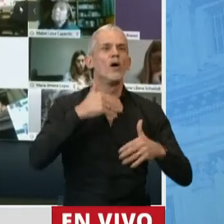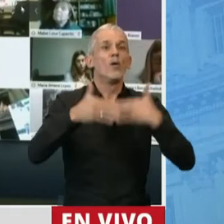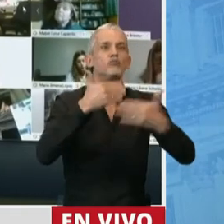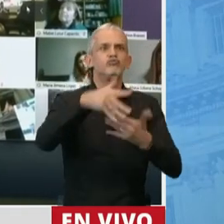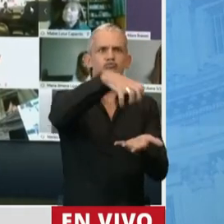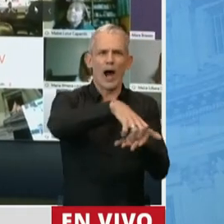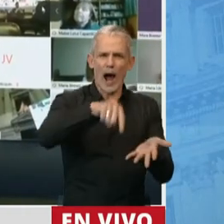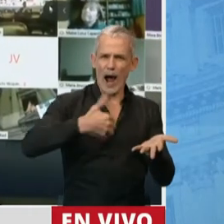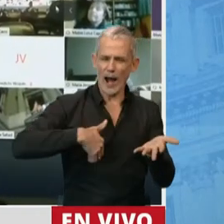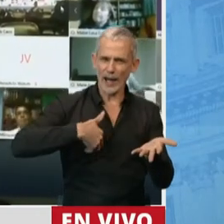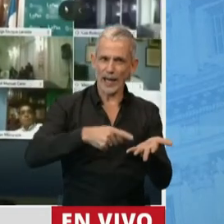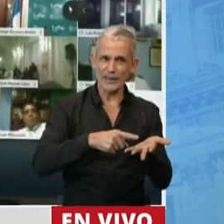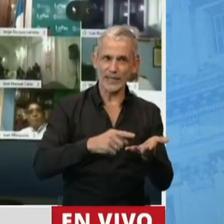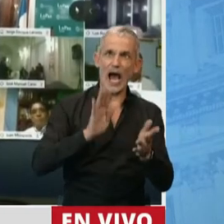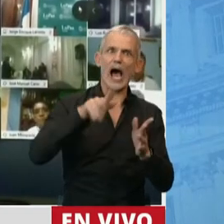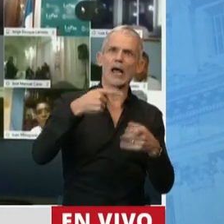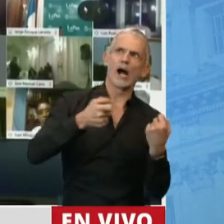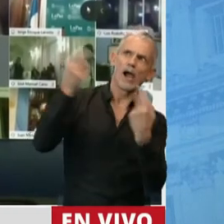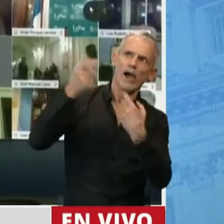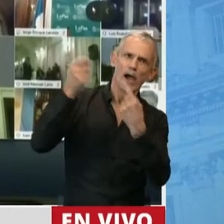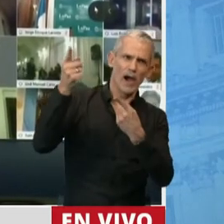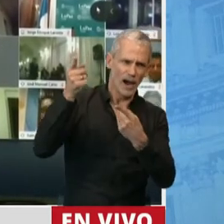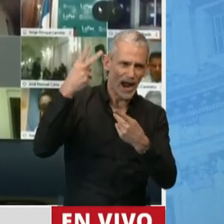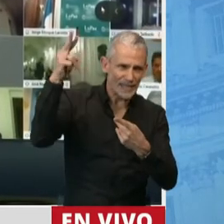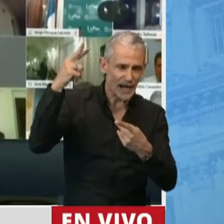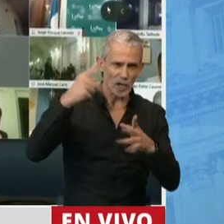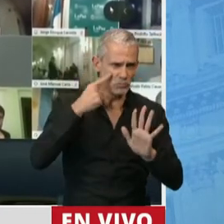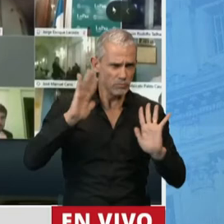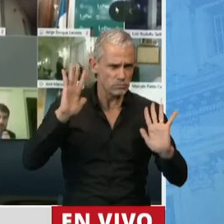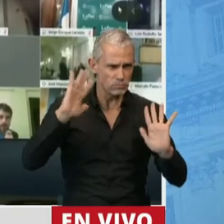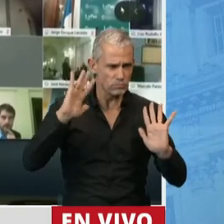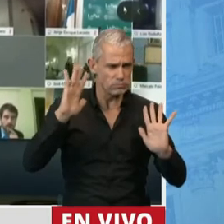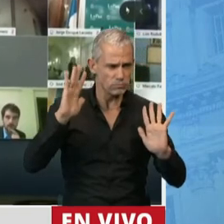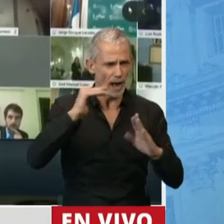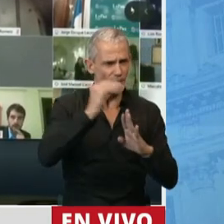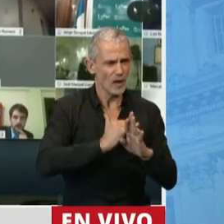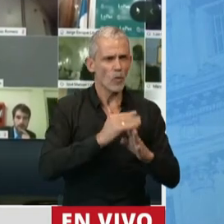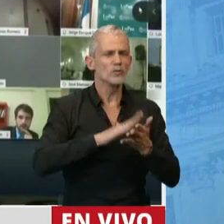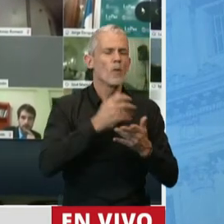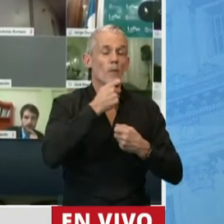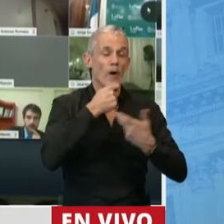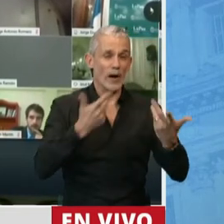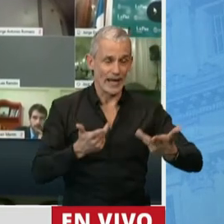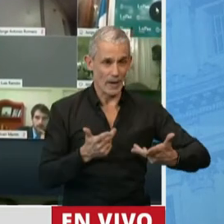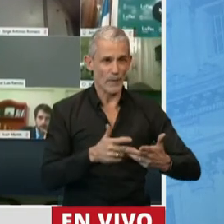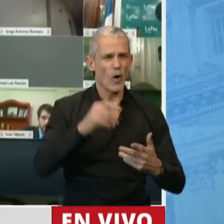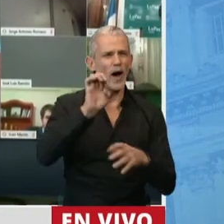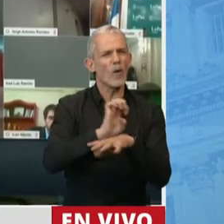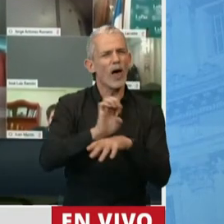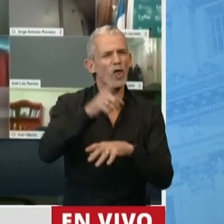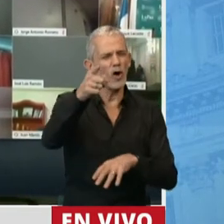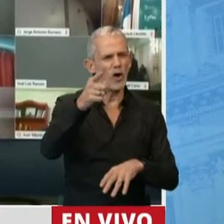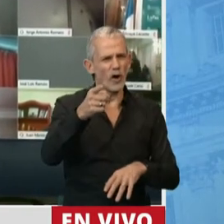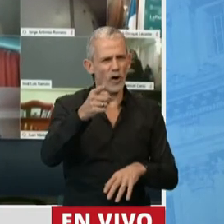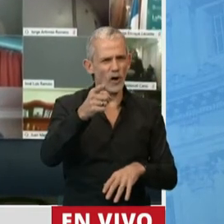en el país, aunque se utilizan en el extranjero. Yo daba el caso de Ecuador, que,